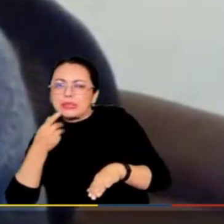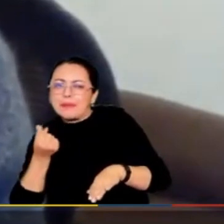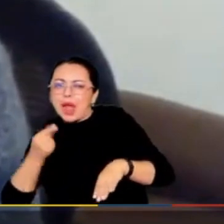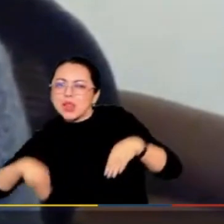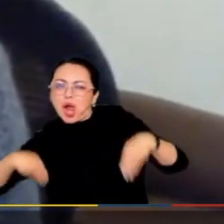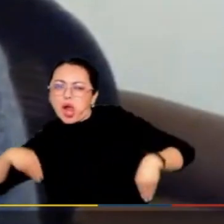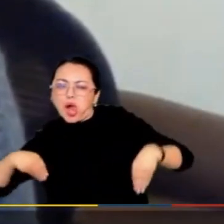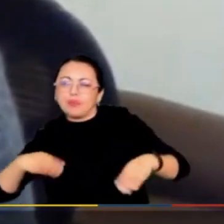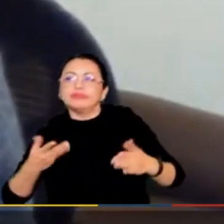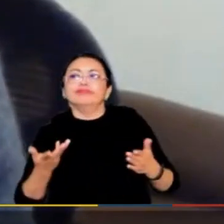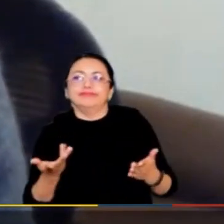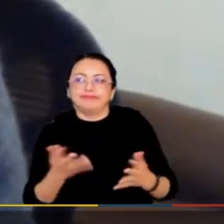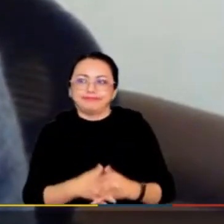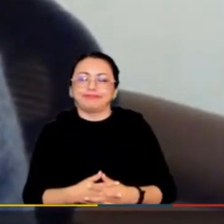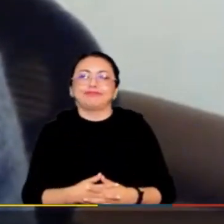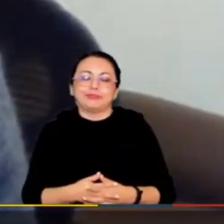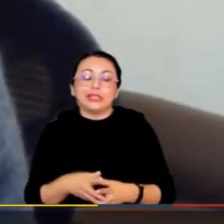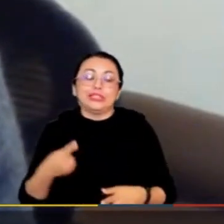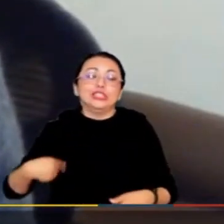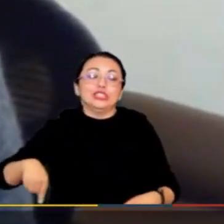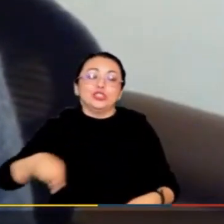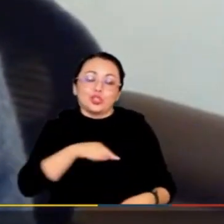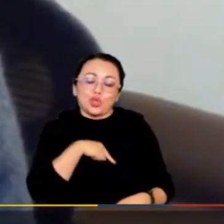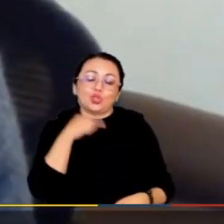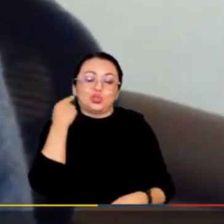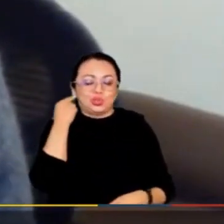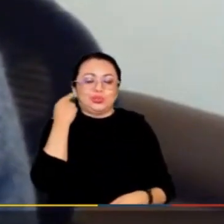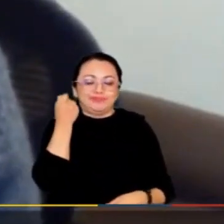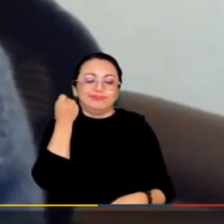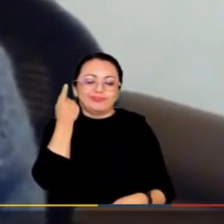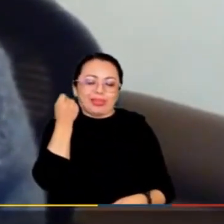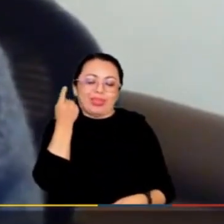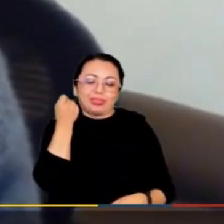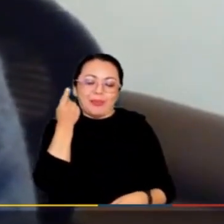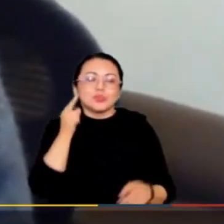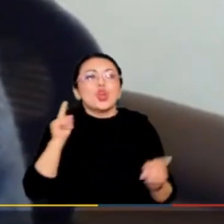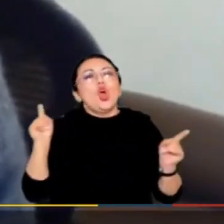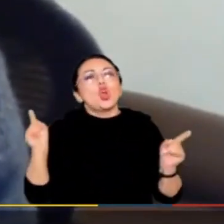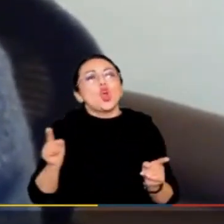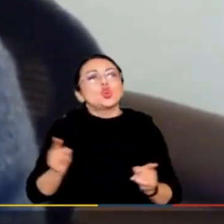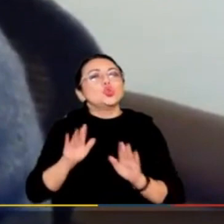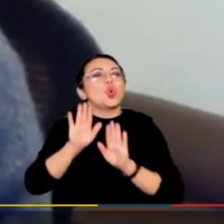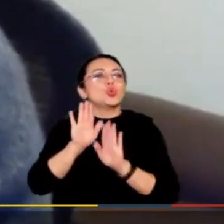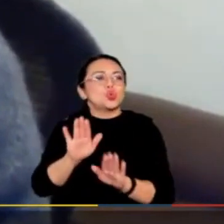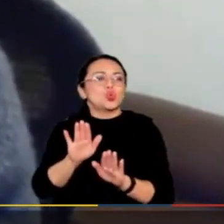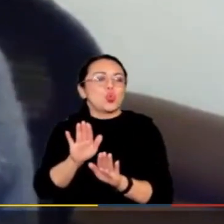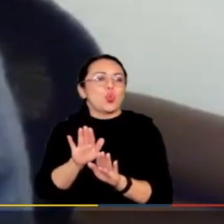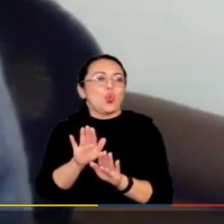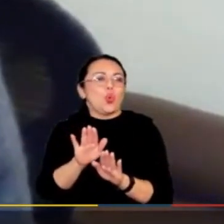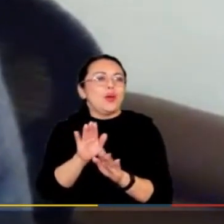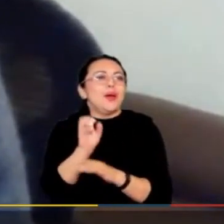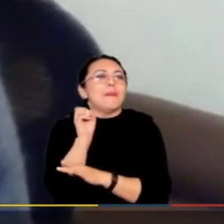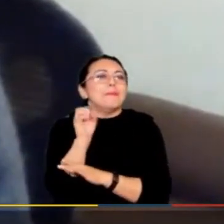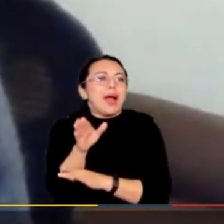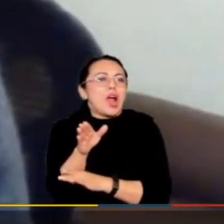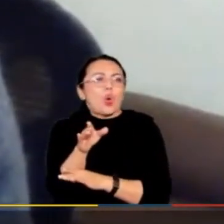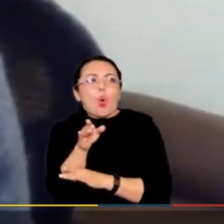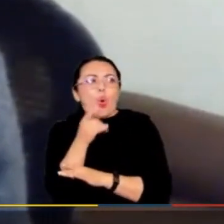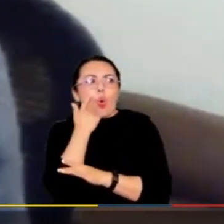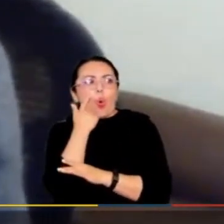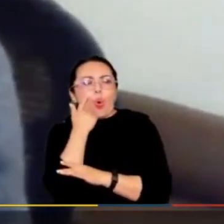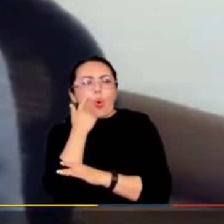ese sentido, pues nosotros, yo entiendo que la conclusión a la que llegaron a toda la línea del respeto